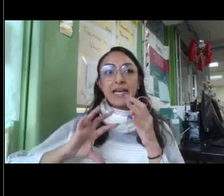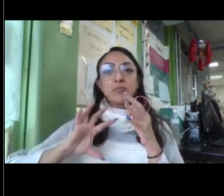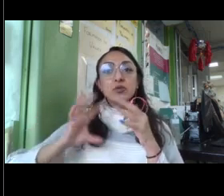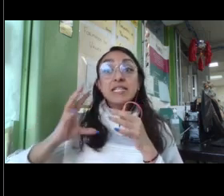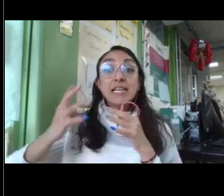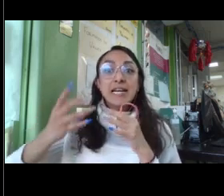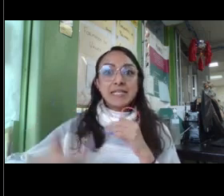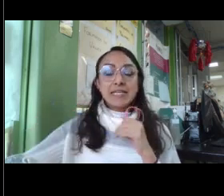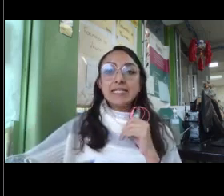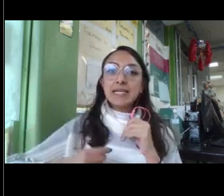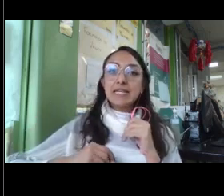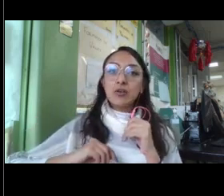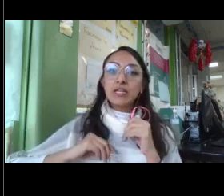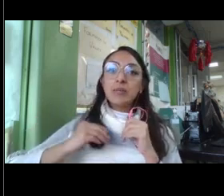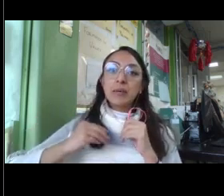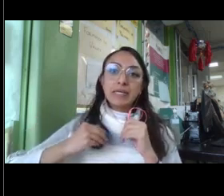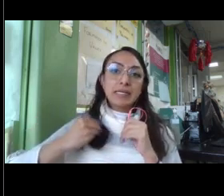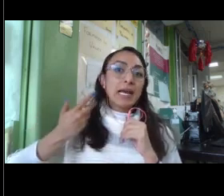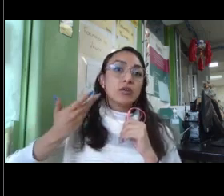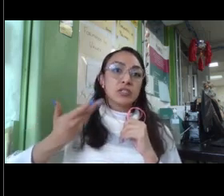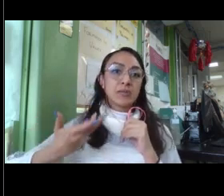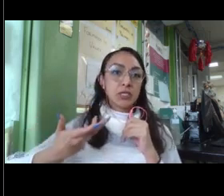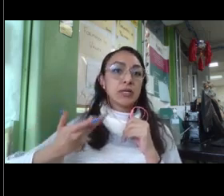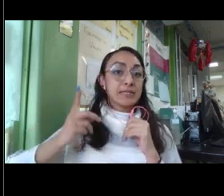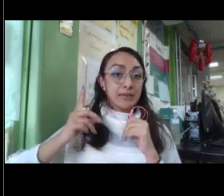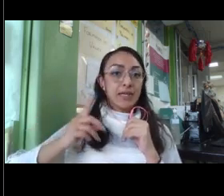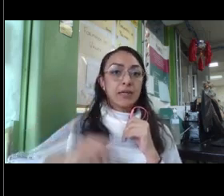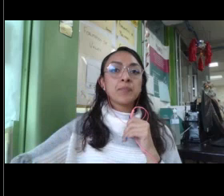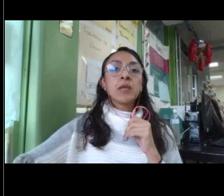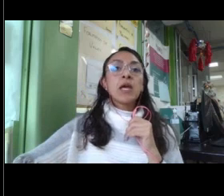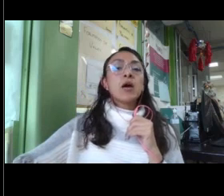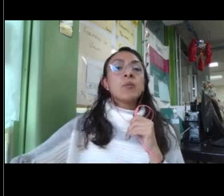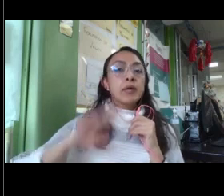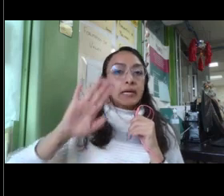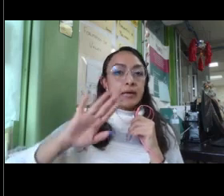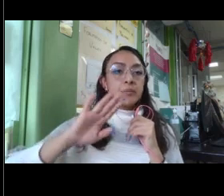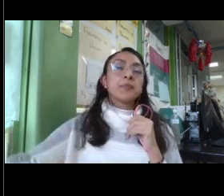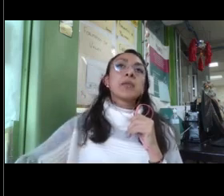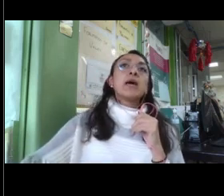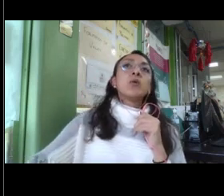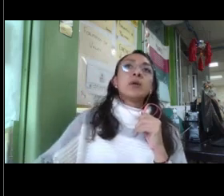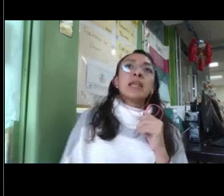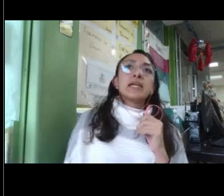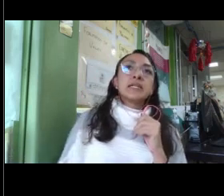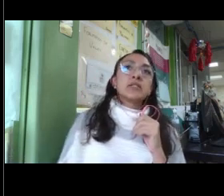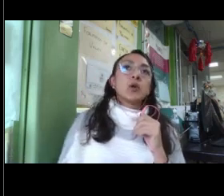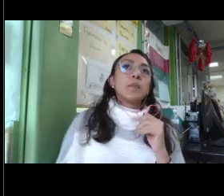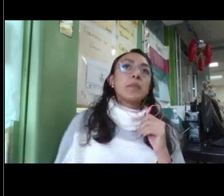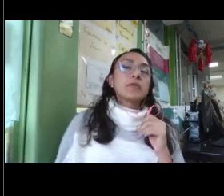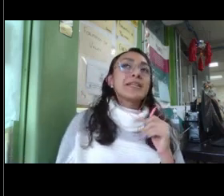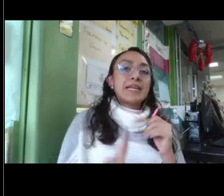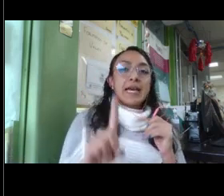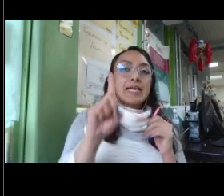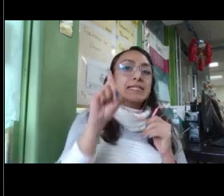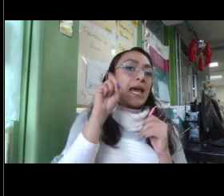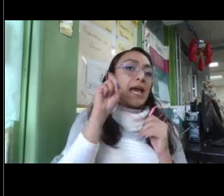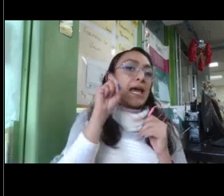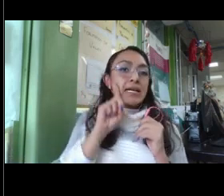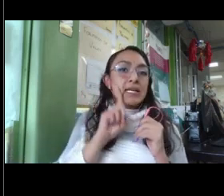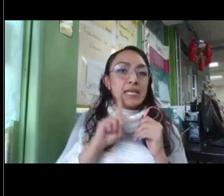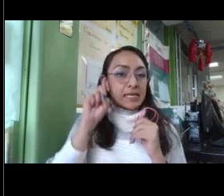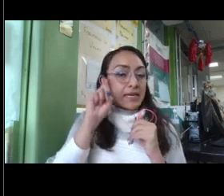donde muchas de las señas se desarrollan a partir de la concepción que se tiene. Por ejemplo, una de las señas que ocupamos aquí